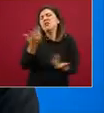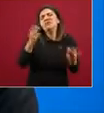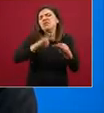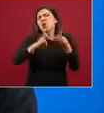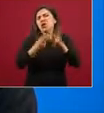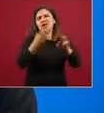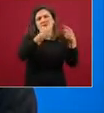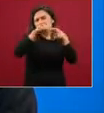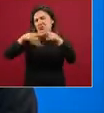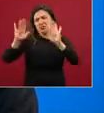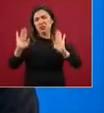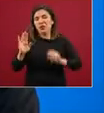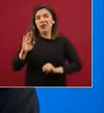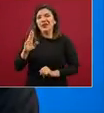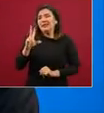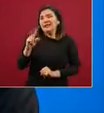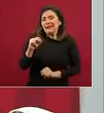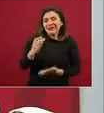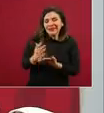razón,